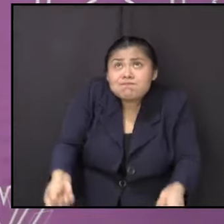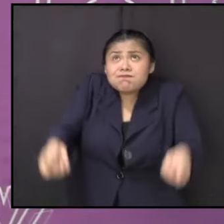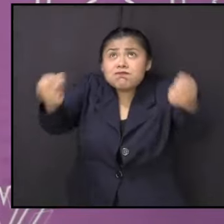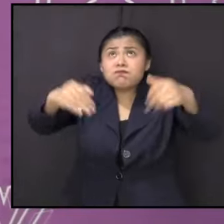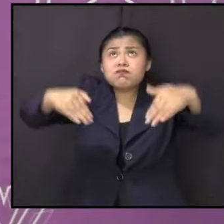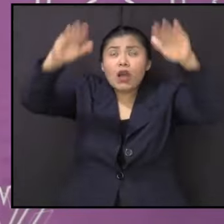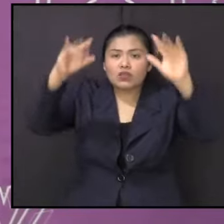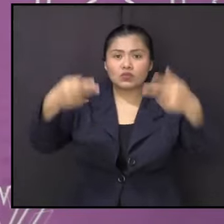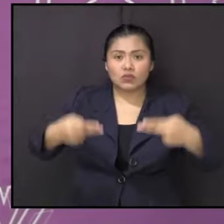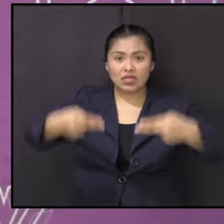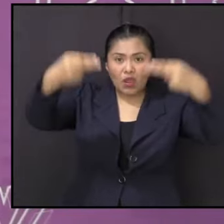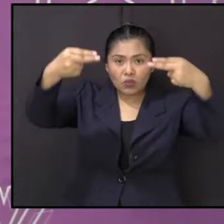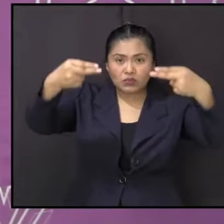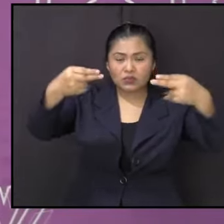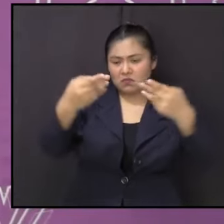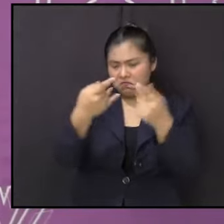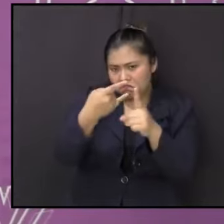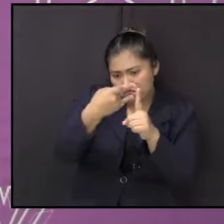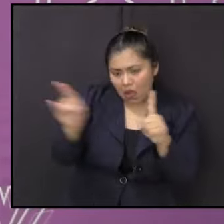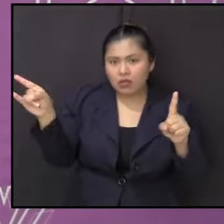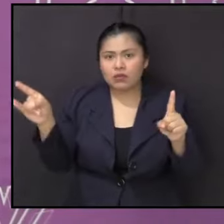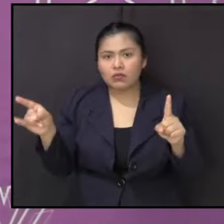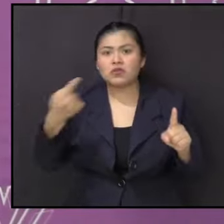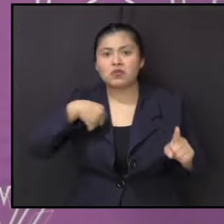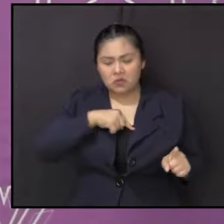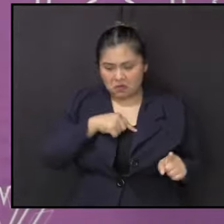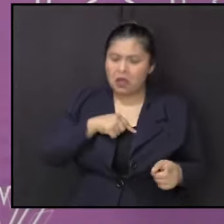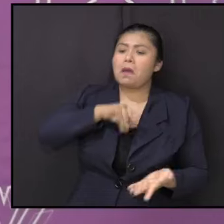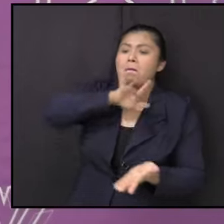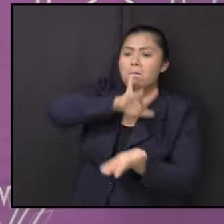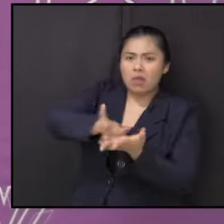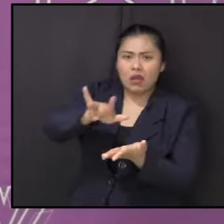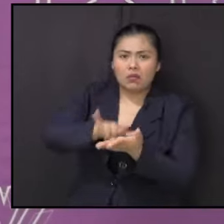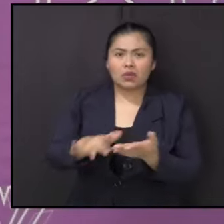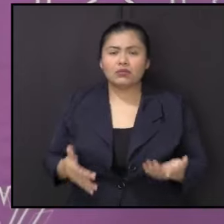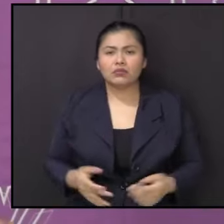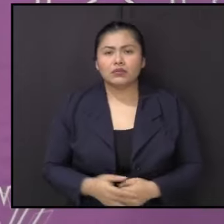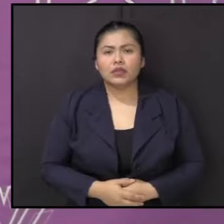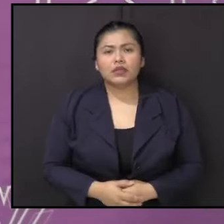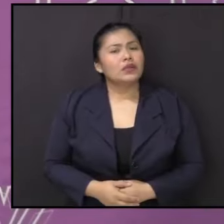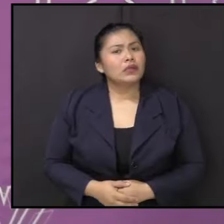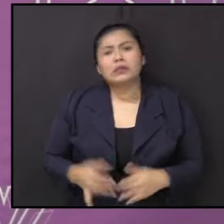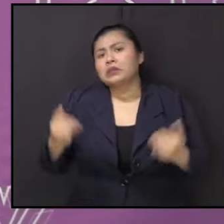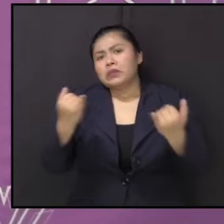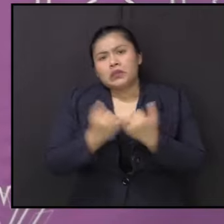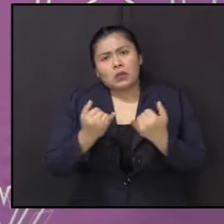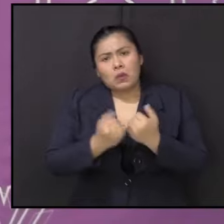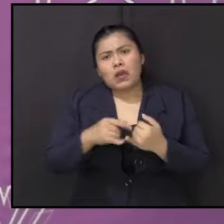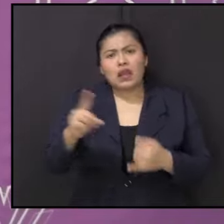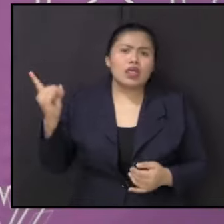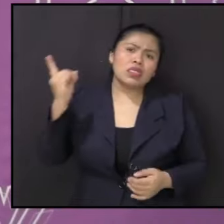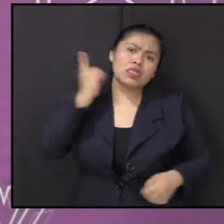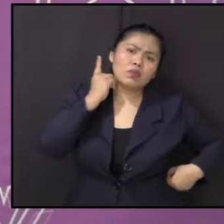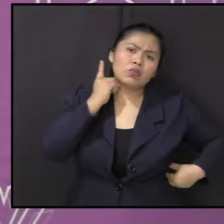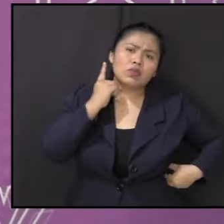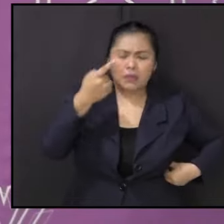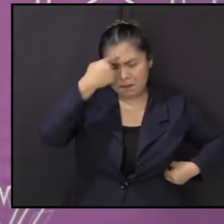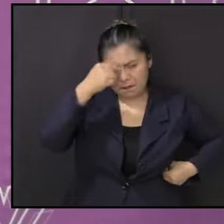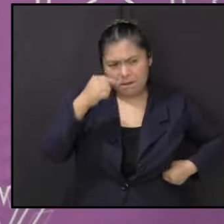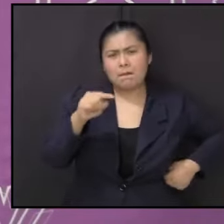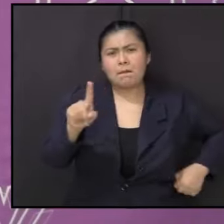trabajando pase lo que pase. Vamos a dar capacitación también desde la Casa de Gestión de la Diputada para administración,